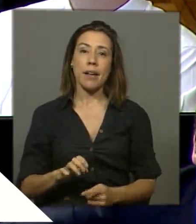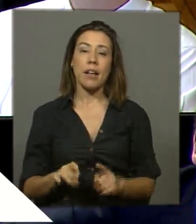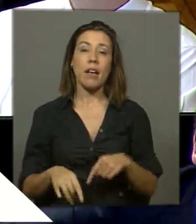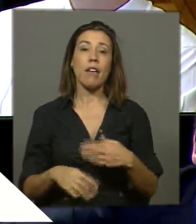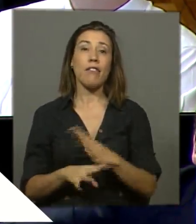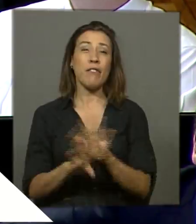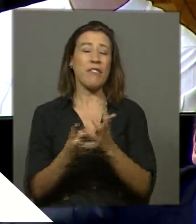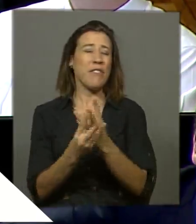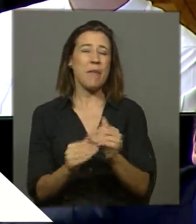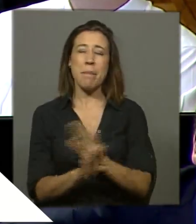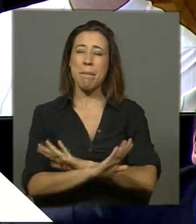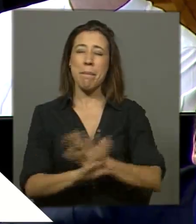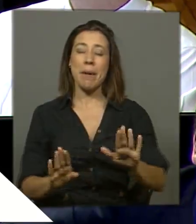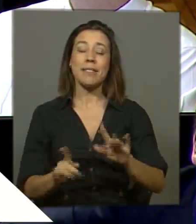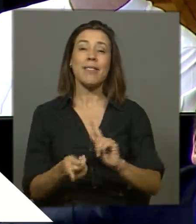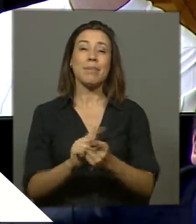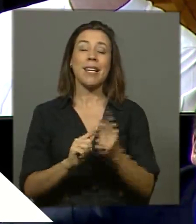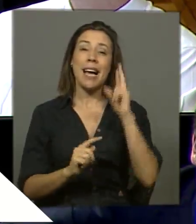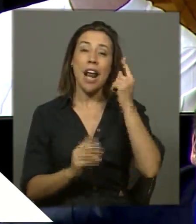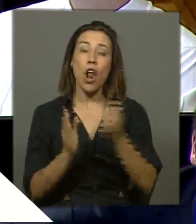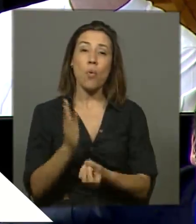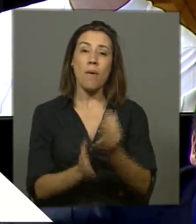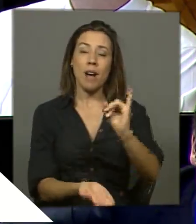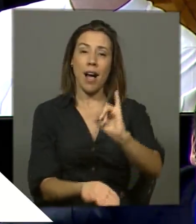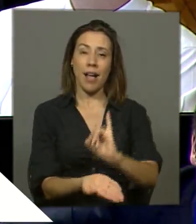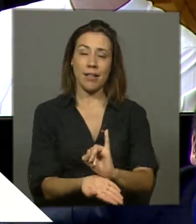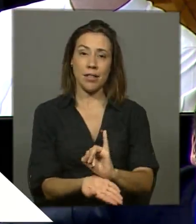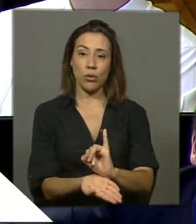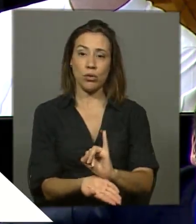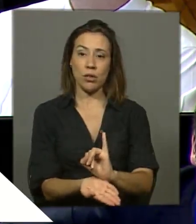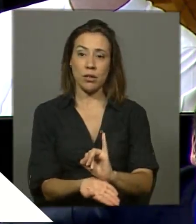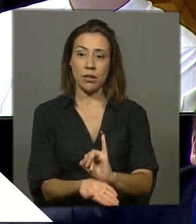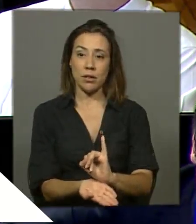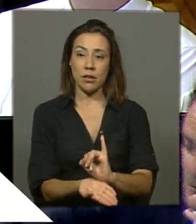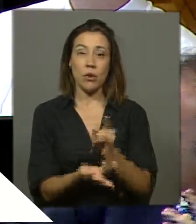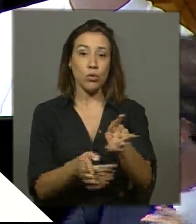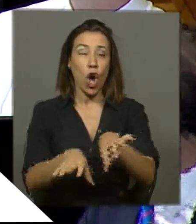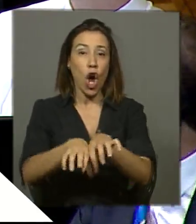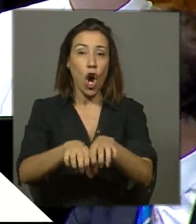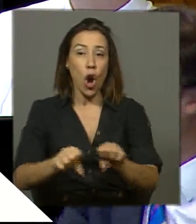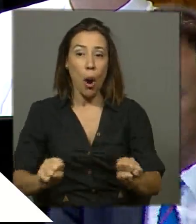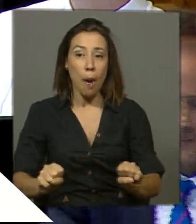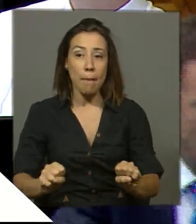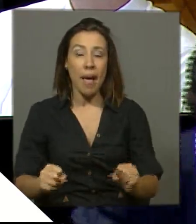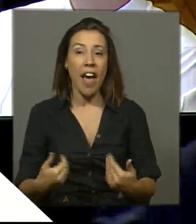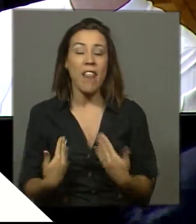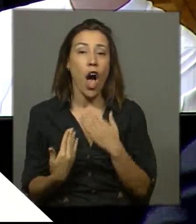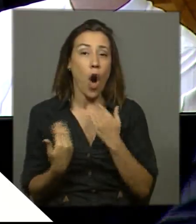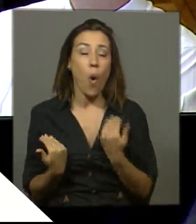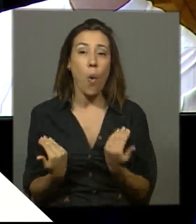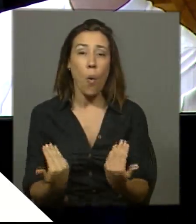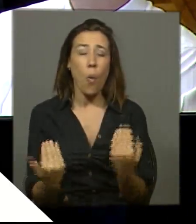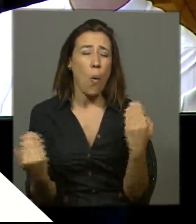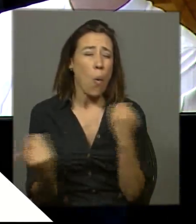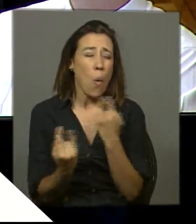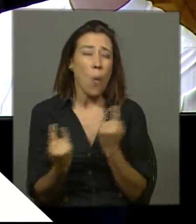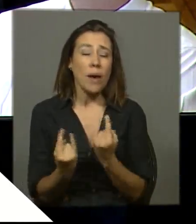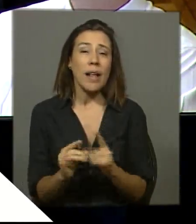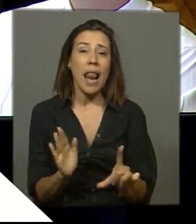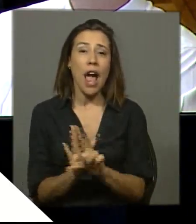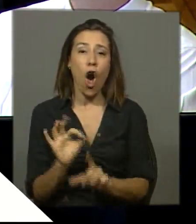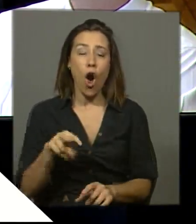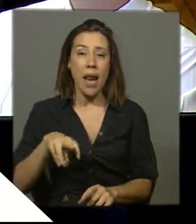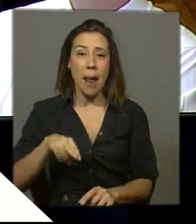desaparecer para siempre y va a crear una nueva institucionalidad que se comprometió con darle urgencia a la ley de la